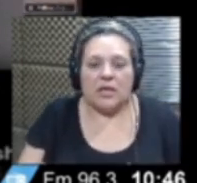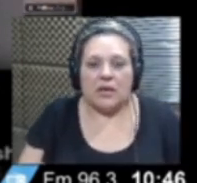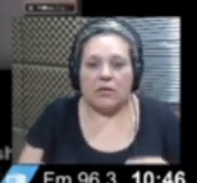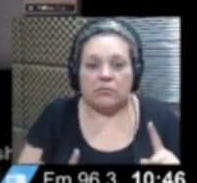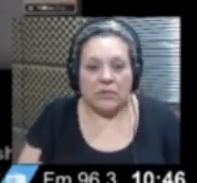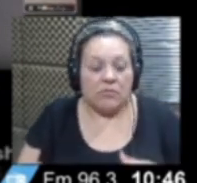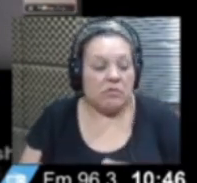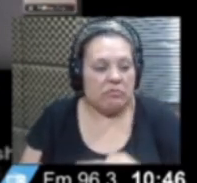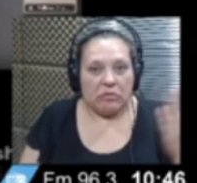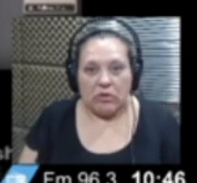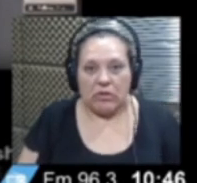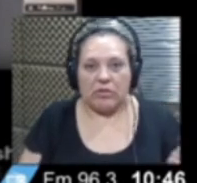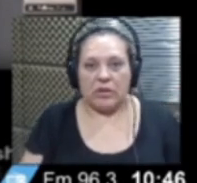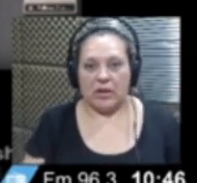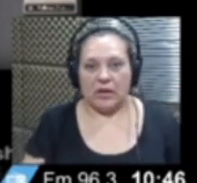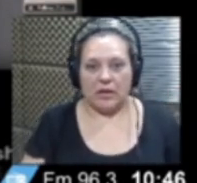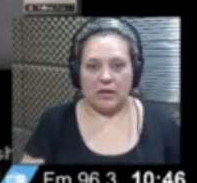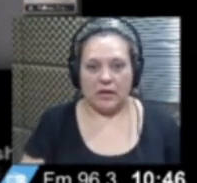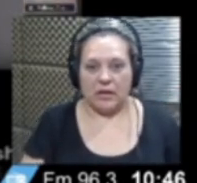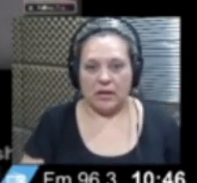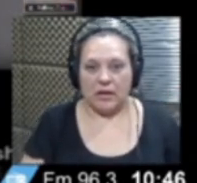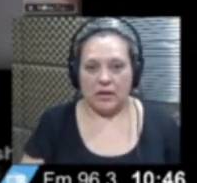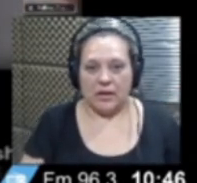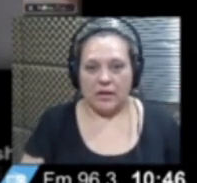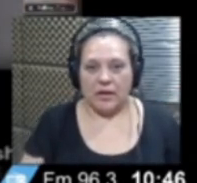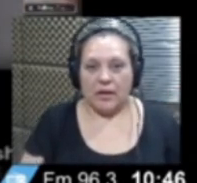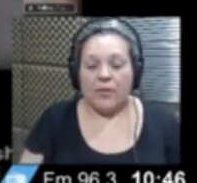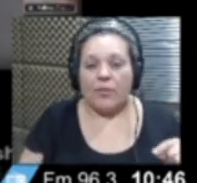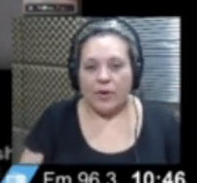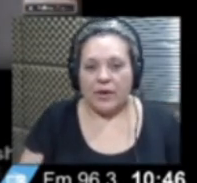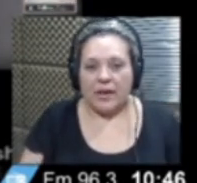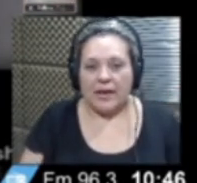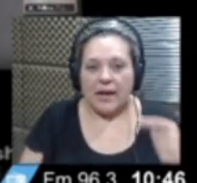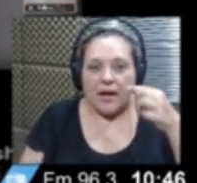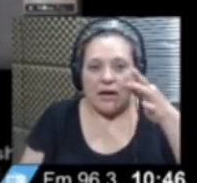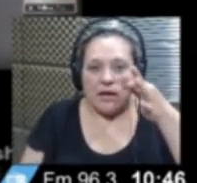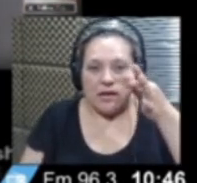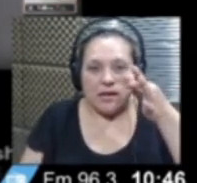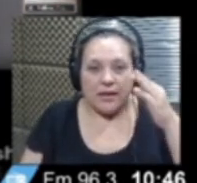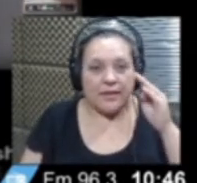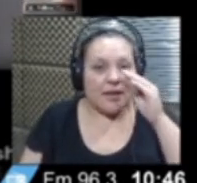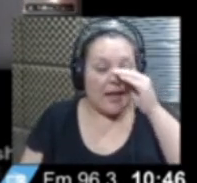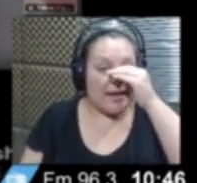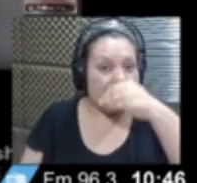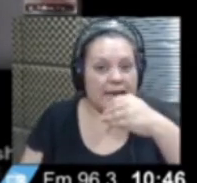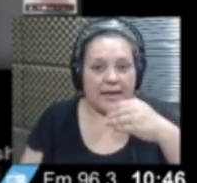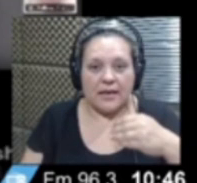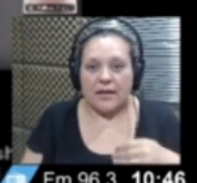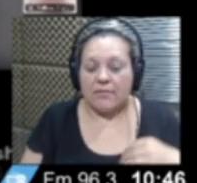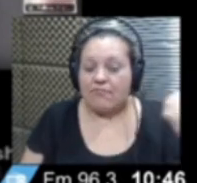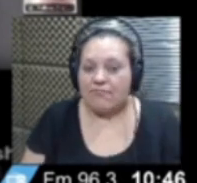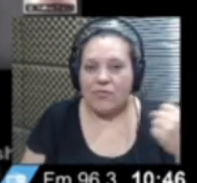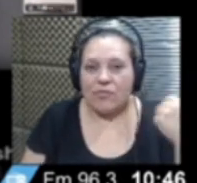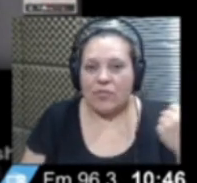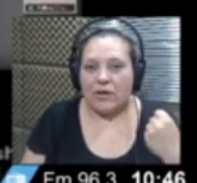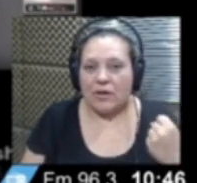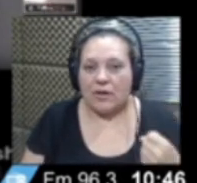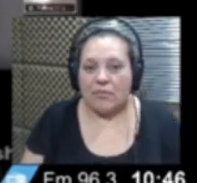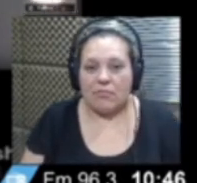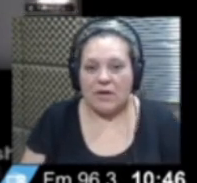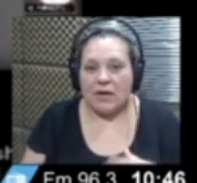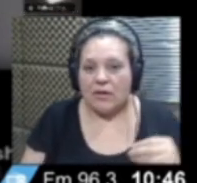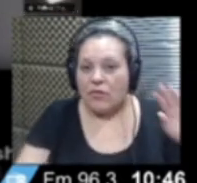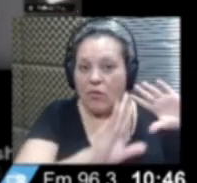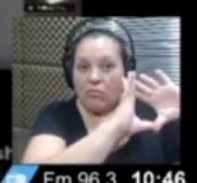Más allá de lo folclórico que puede representar la raza negra para el mundo, que